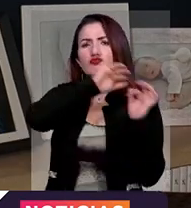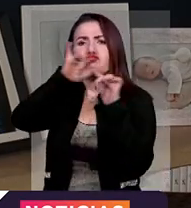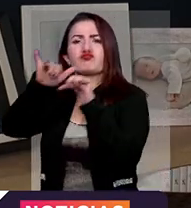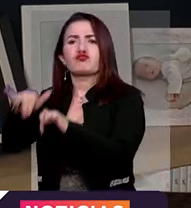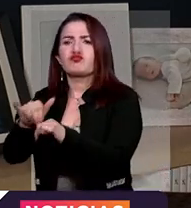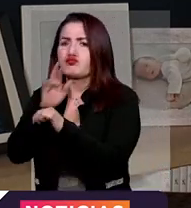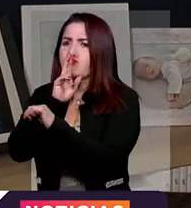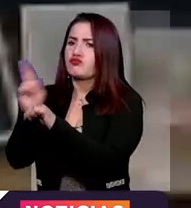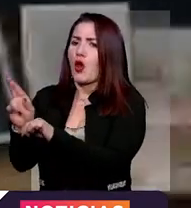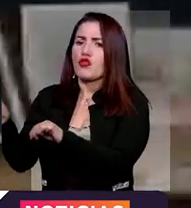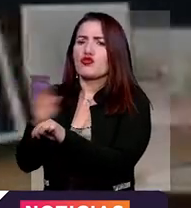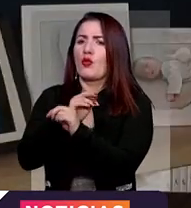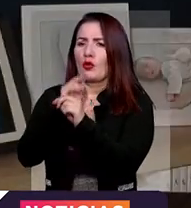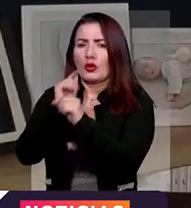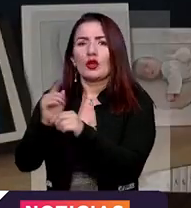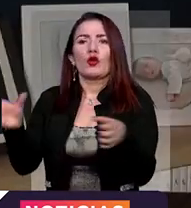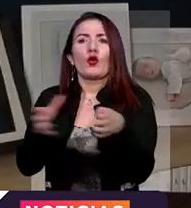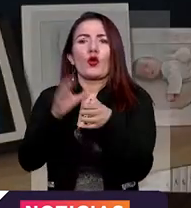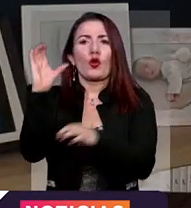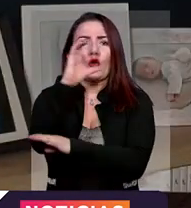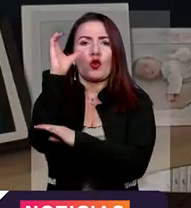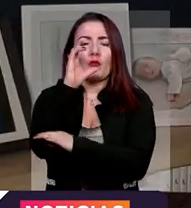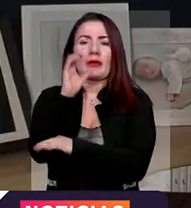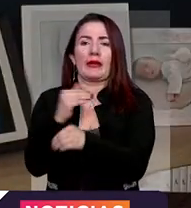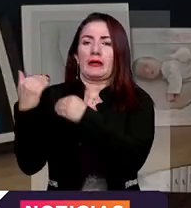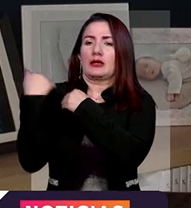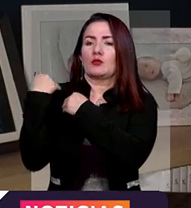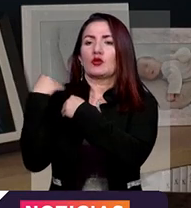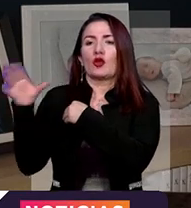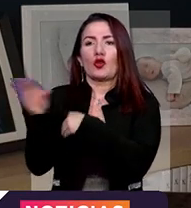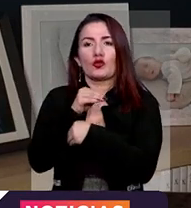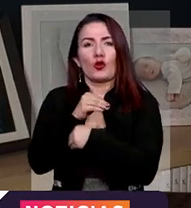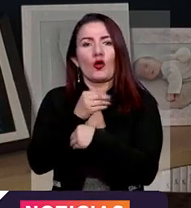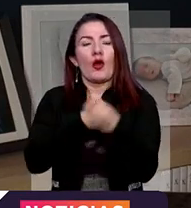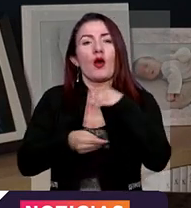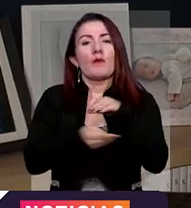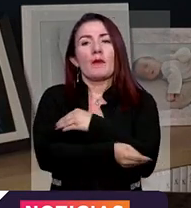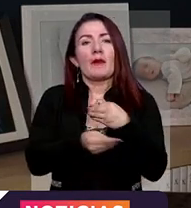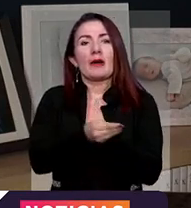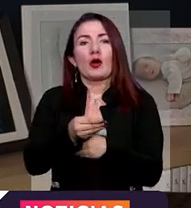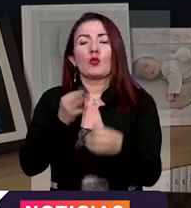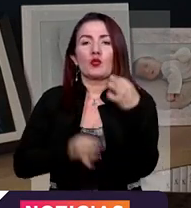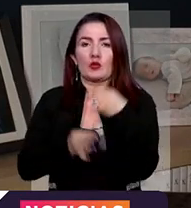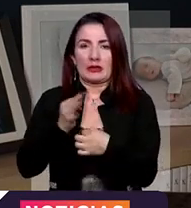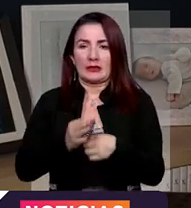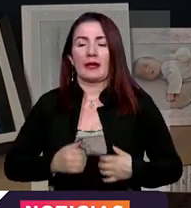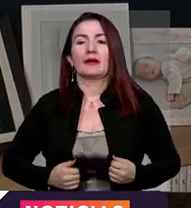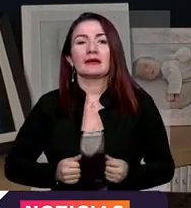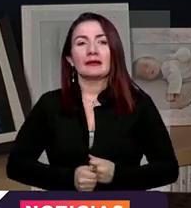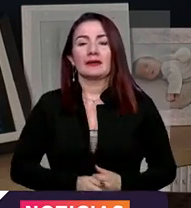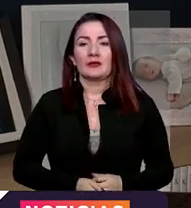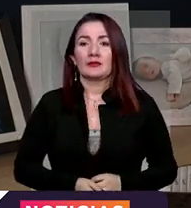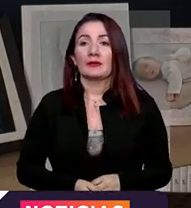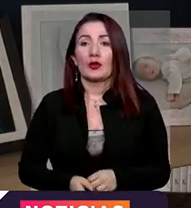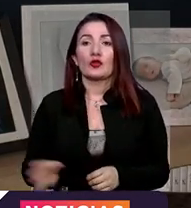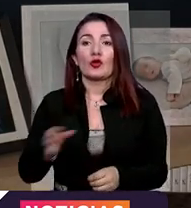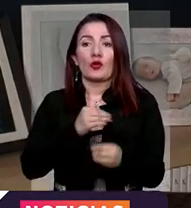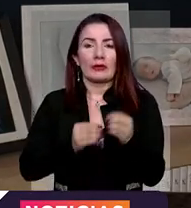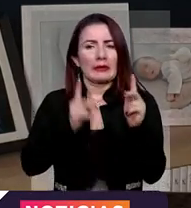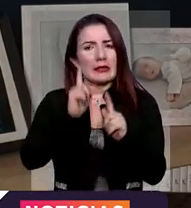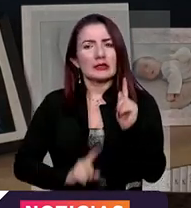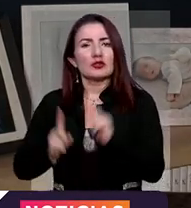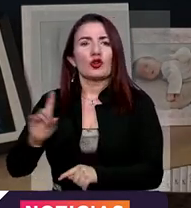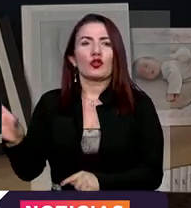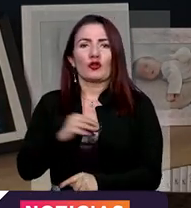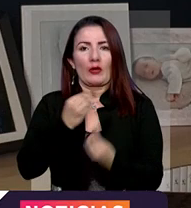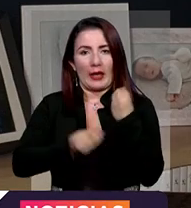responda ante los tribunales colombianos por su presunta responsabilidad en el soborno de funcionarios judiciales para buscar ser favorecido en las decisiones que